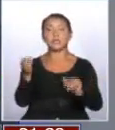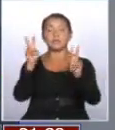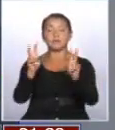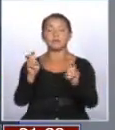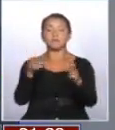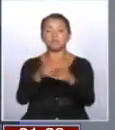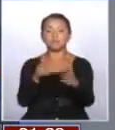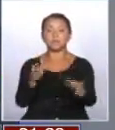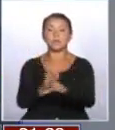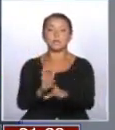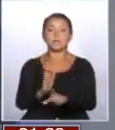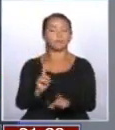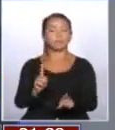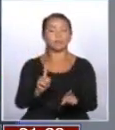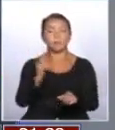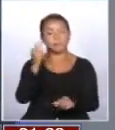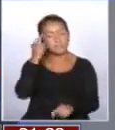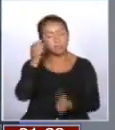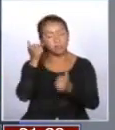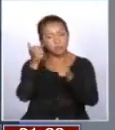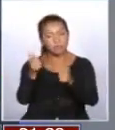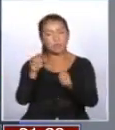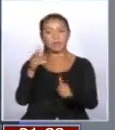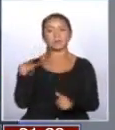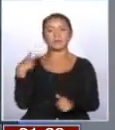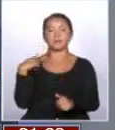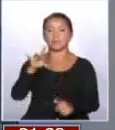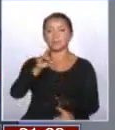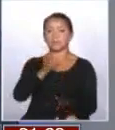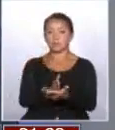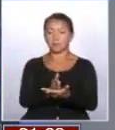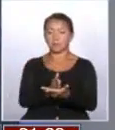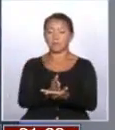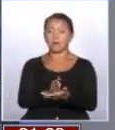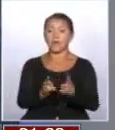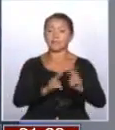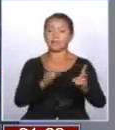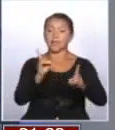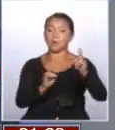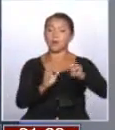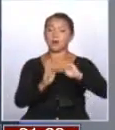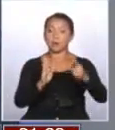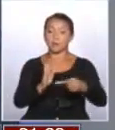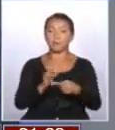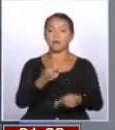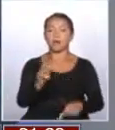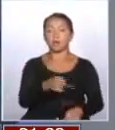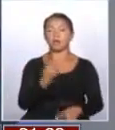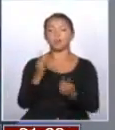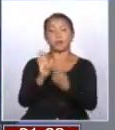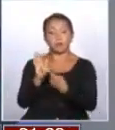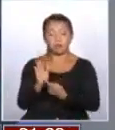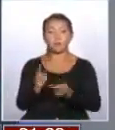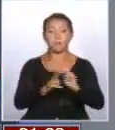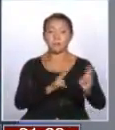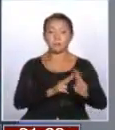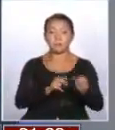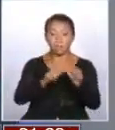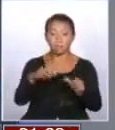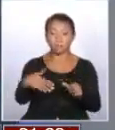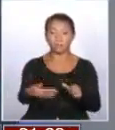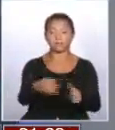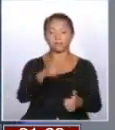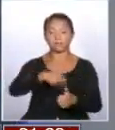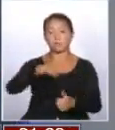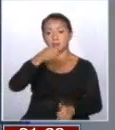lo hemos estado madurando, es una decisión de los jefes de bancada. Si hay que hacer alguna reforma a nuestro reglamento, lo haremos durante el mes de